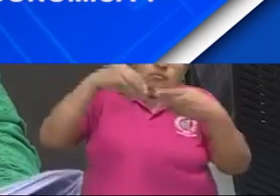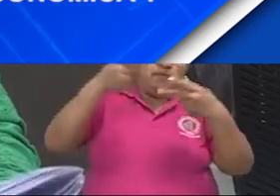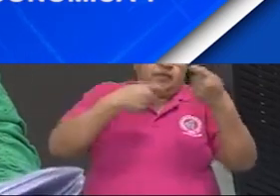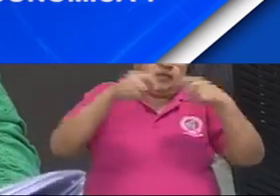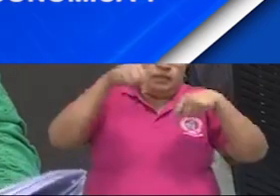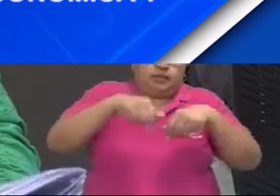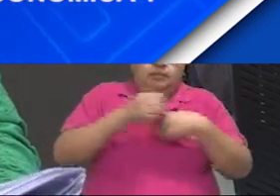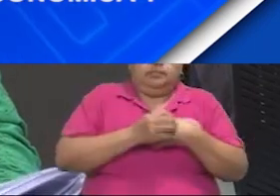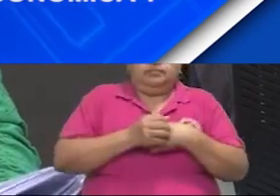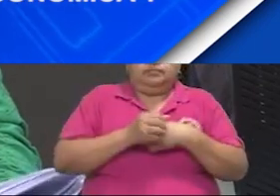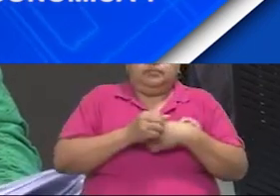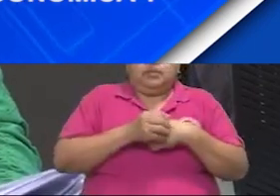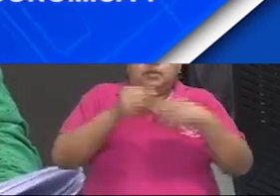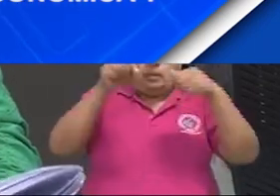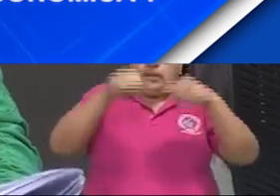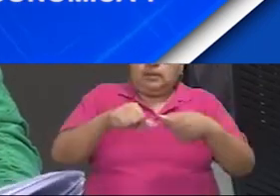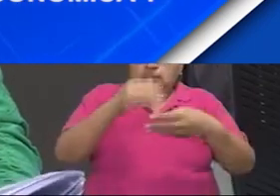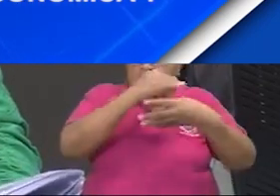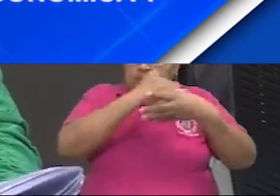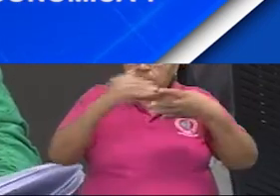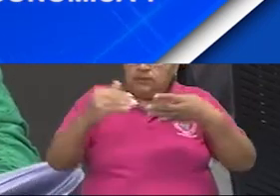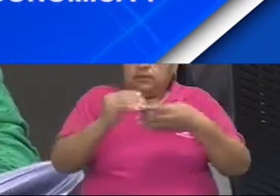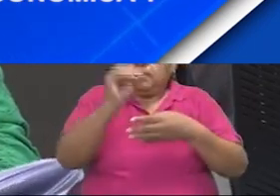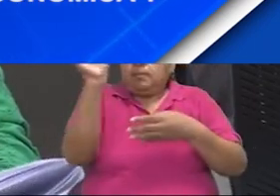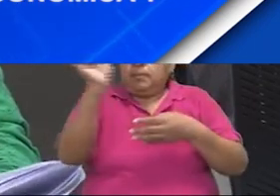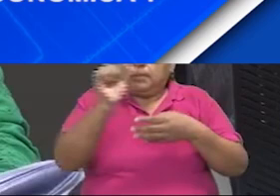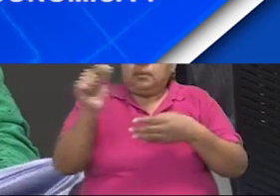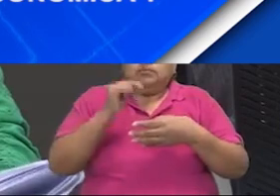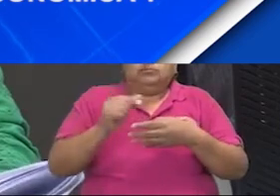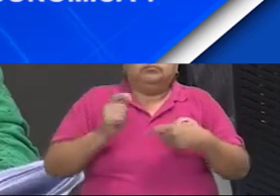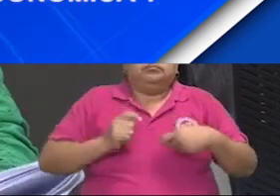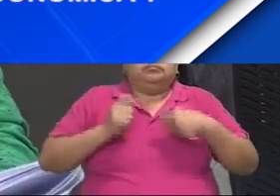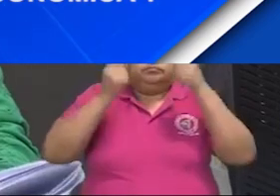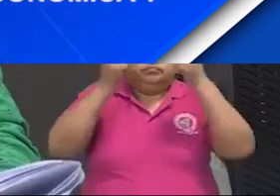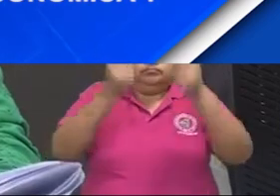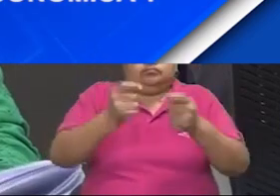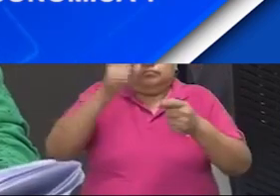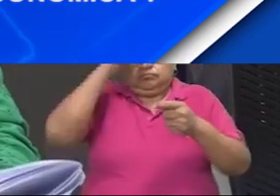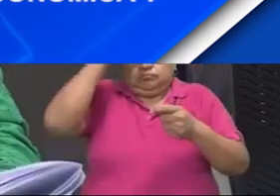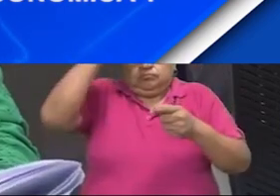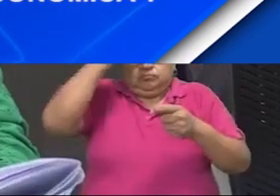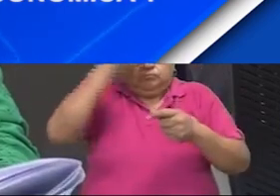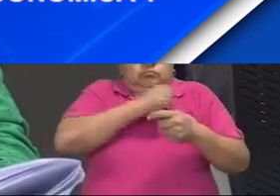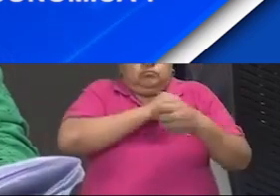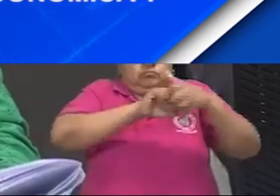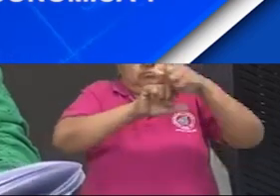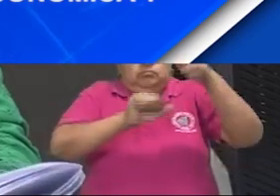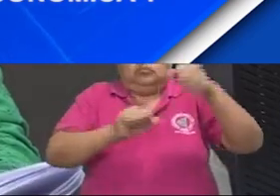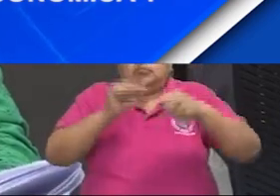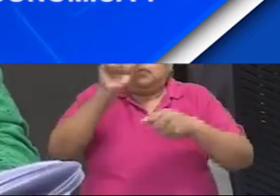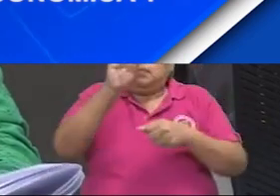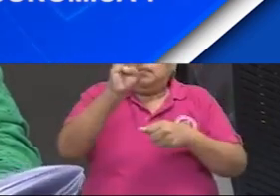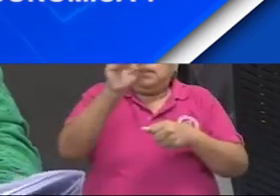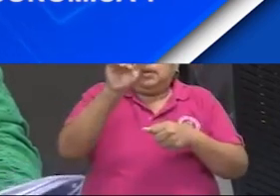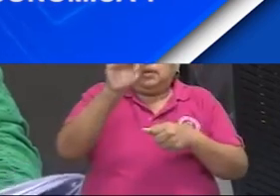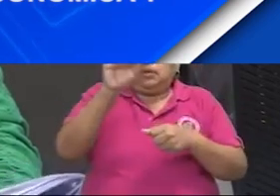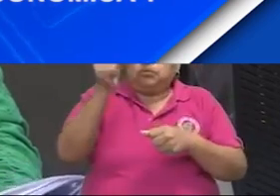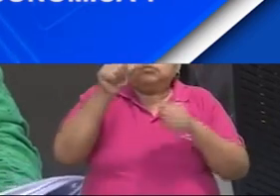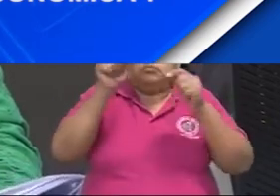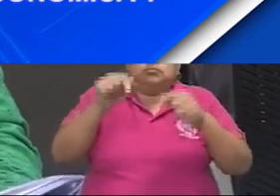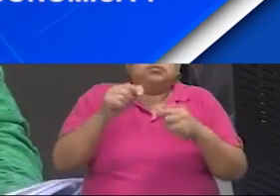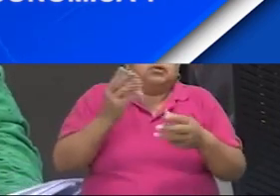Esta línea de crédito será otorgada por el gobierno de la República de Belarus